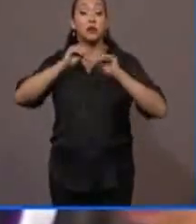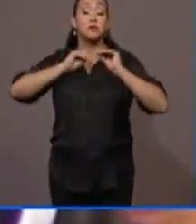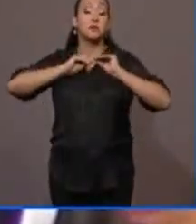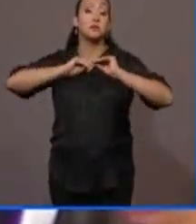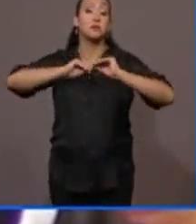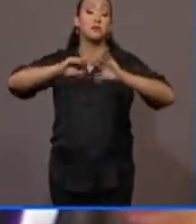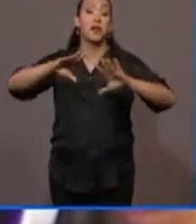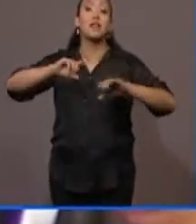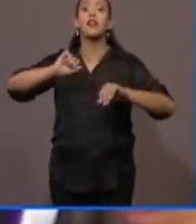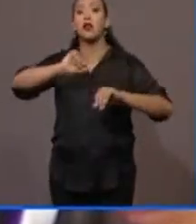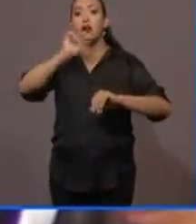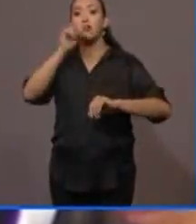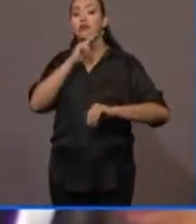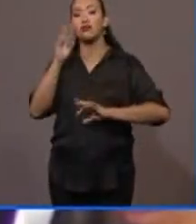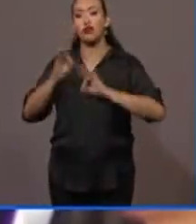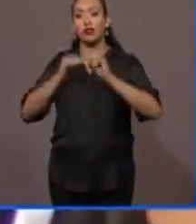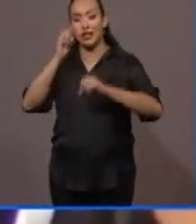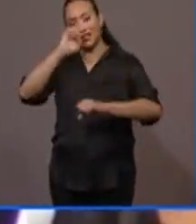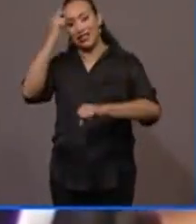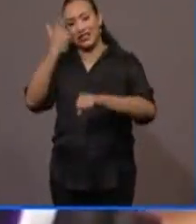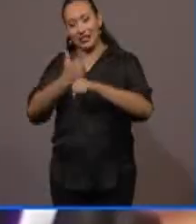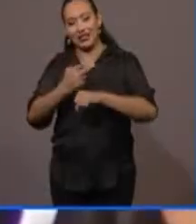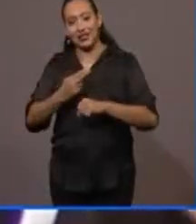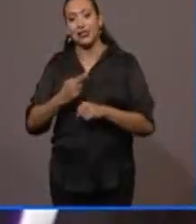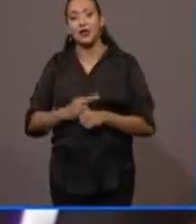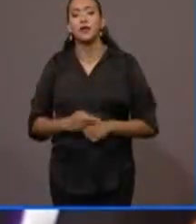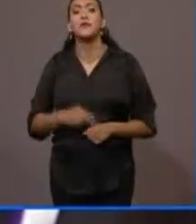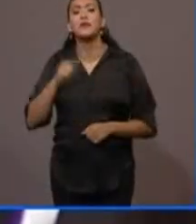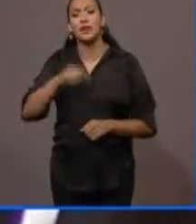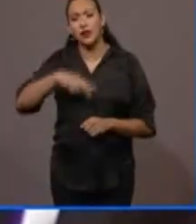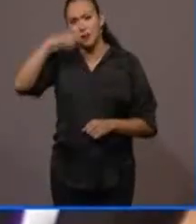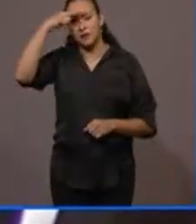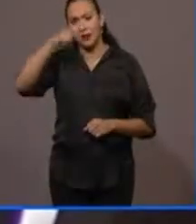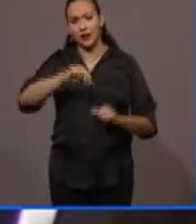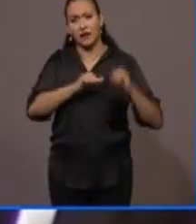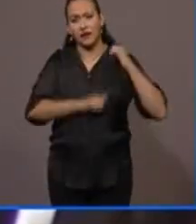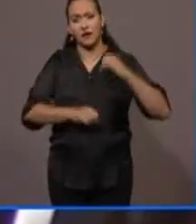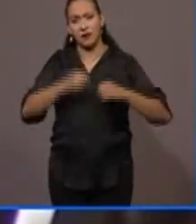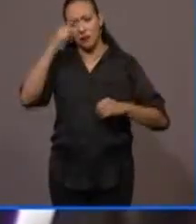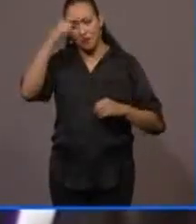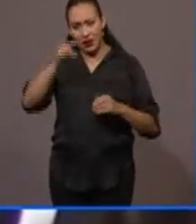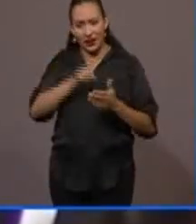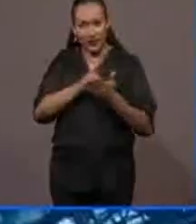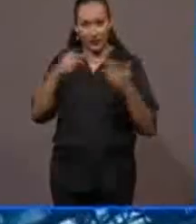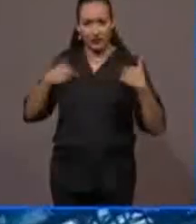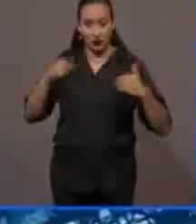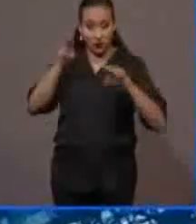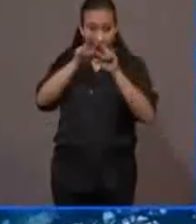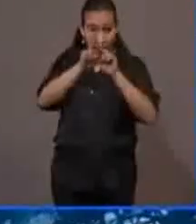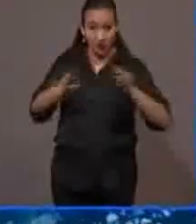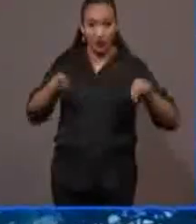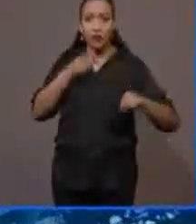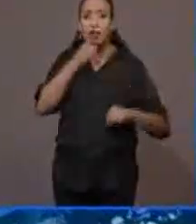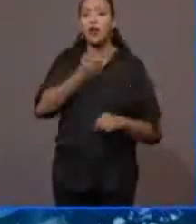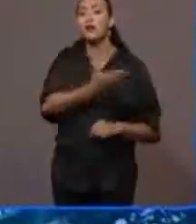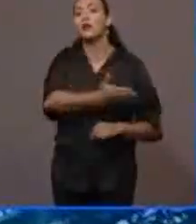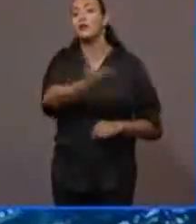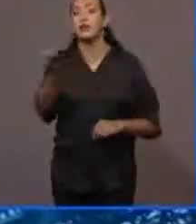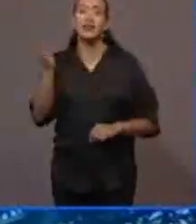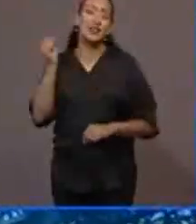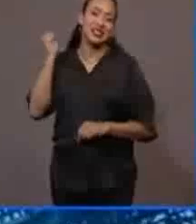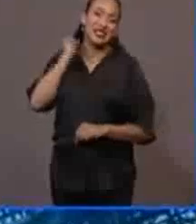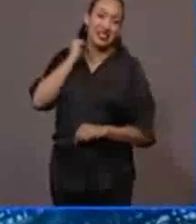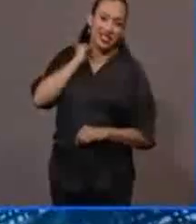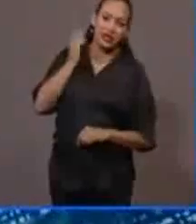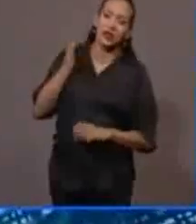difundan promocionales extranjeros. La Oficina en México del Alto Comisionado para los Derechos Humanos de Naciones Unidas realizó un llamado al